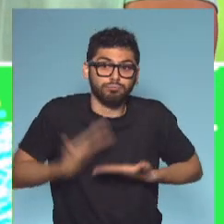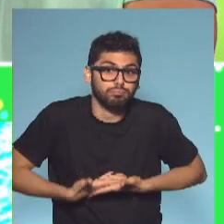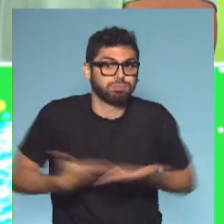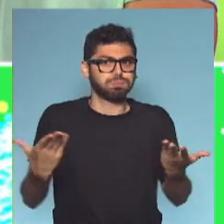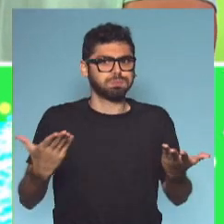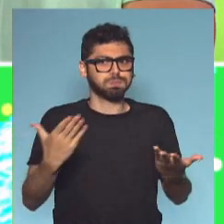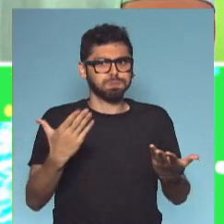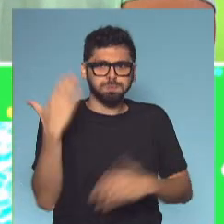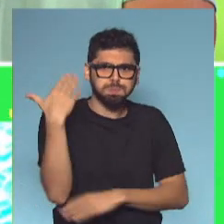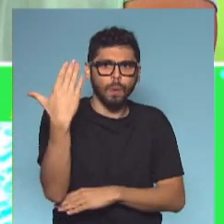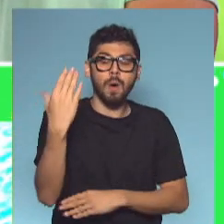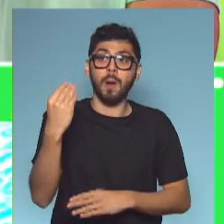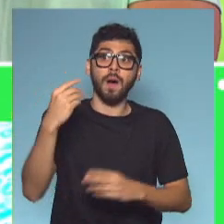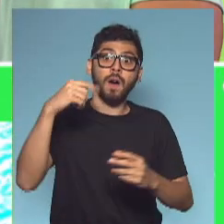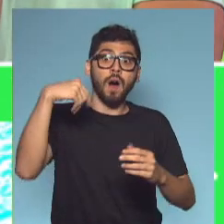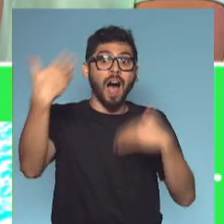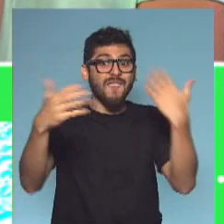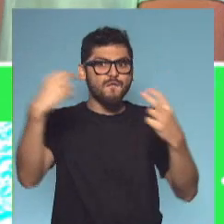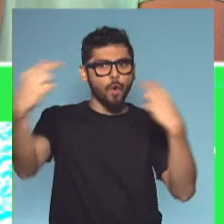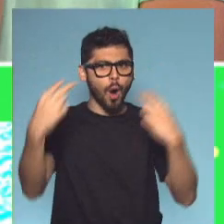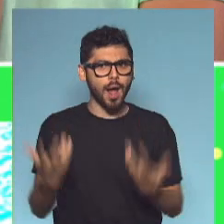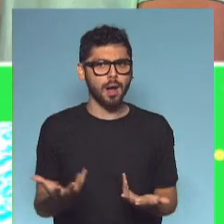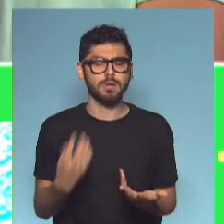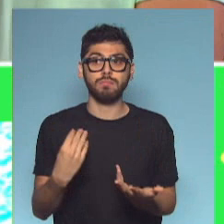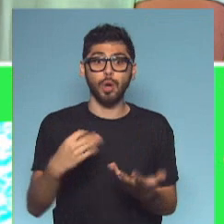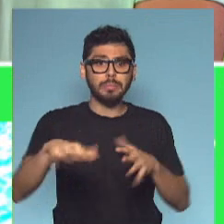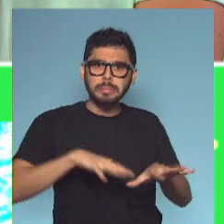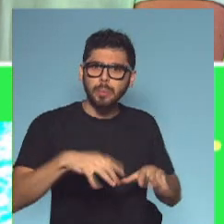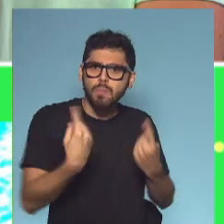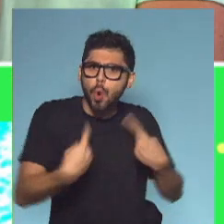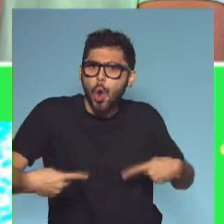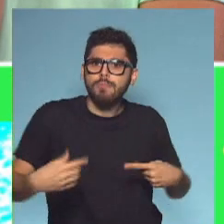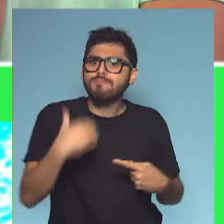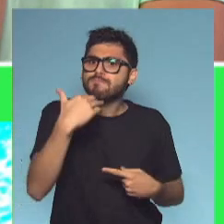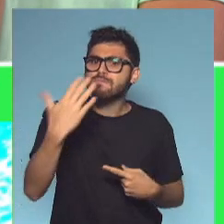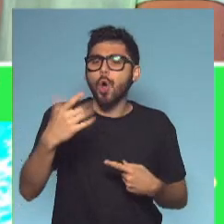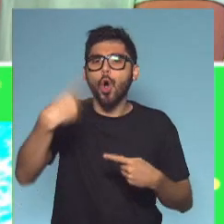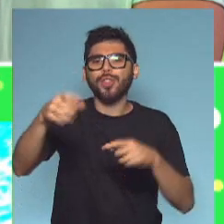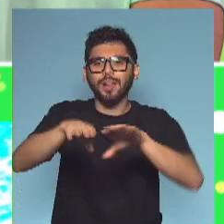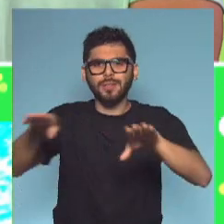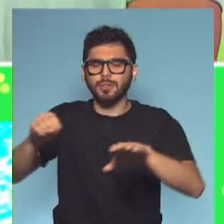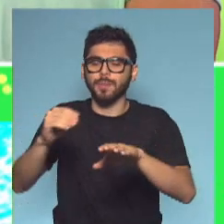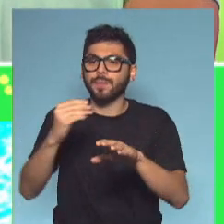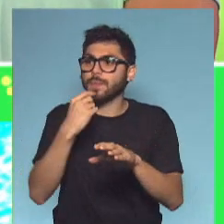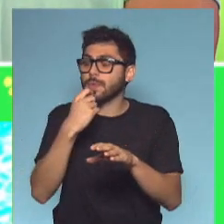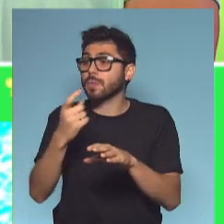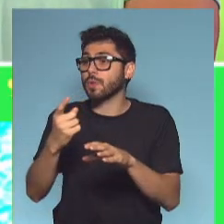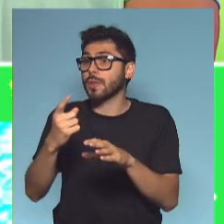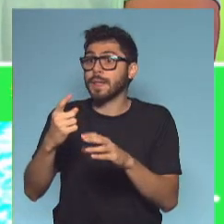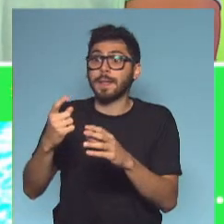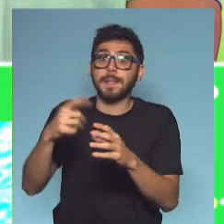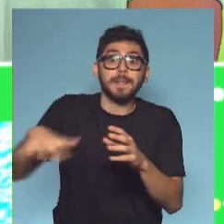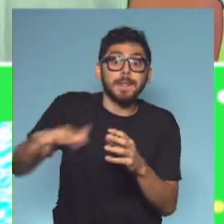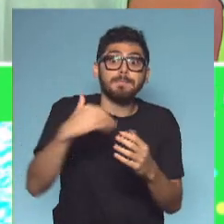que lo escuchen afuera, porque están pasando muchas cosas y yo no sé si de pronto los otros chicos que están en las otras ciudades saben, y yo lo que quería hacer